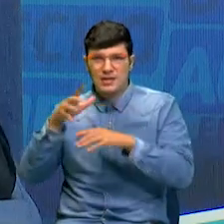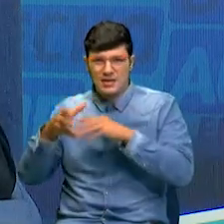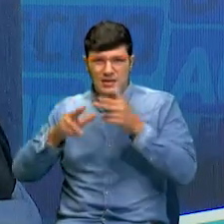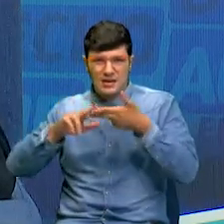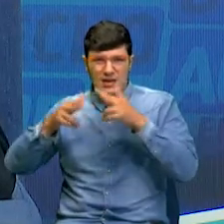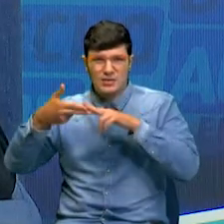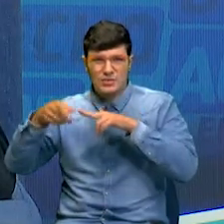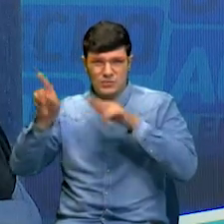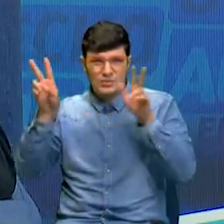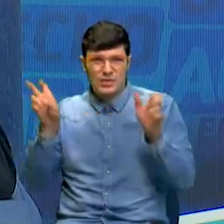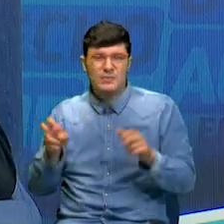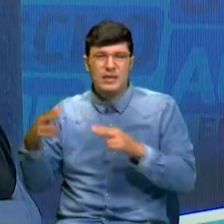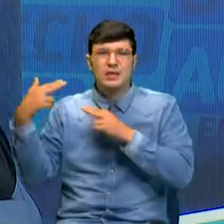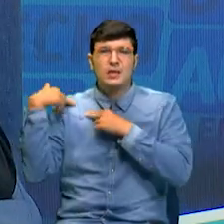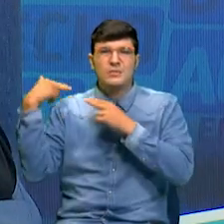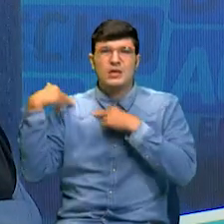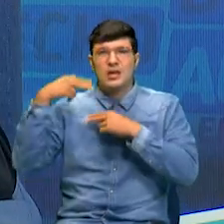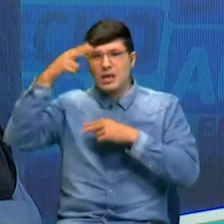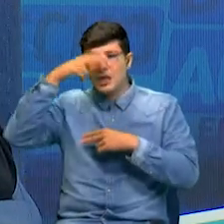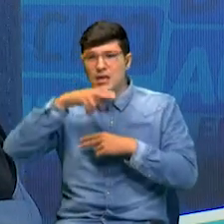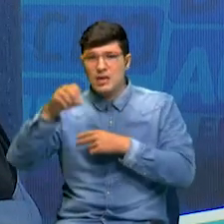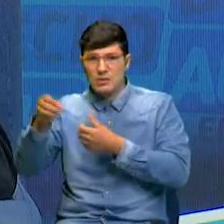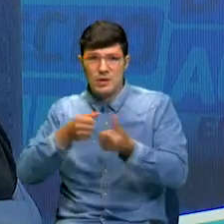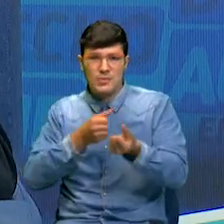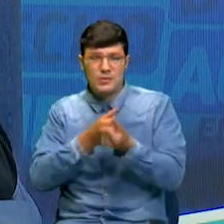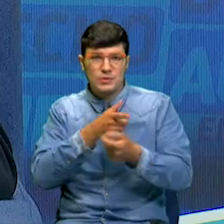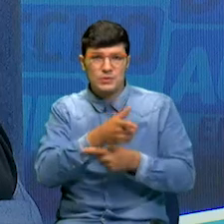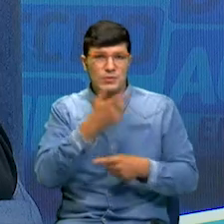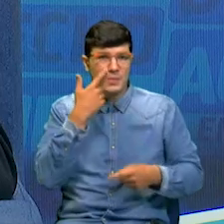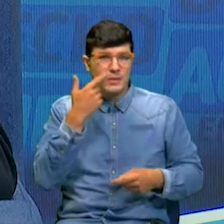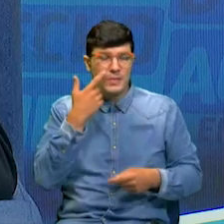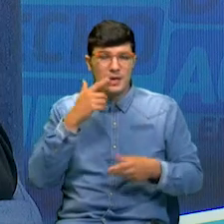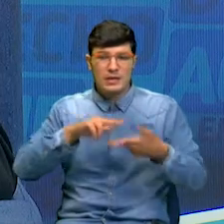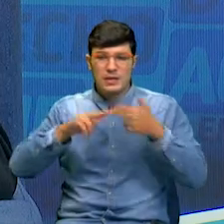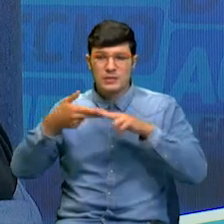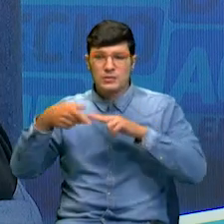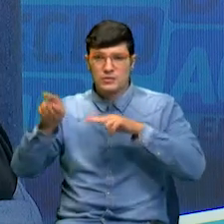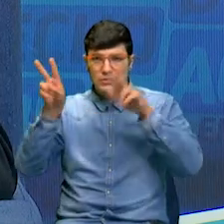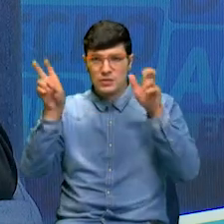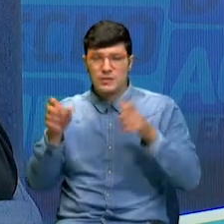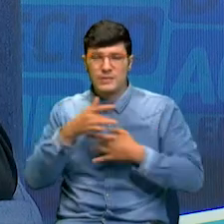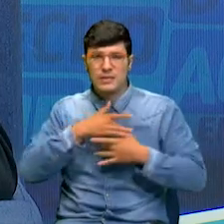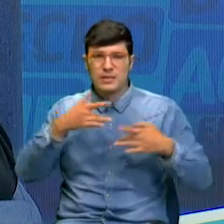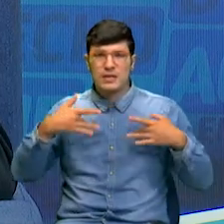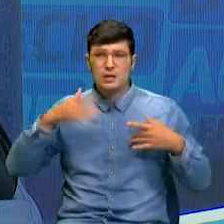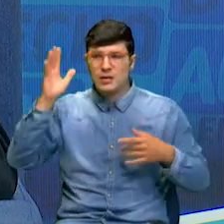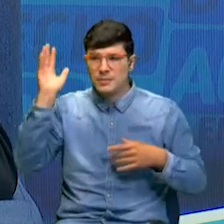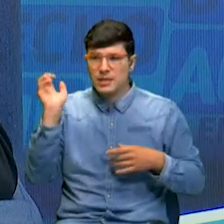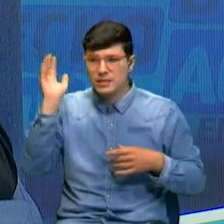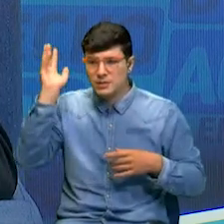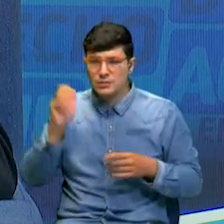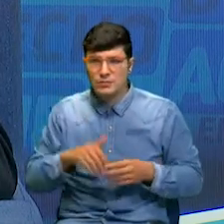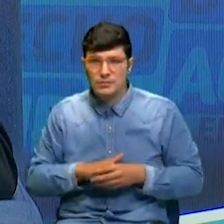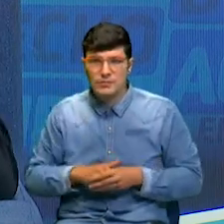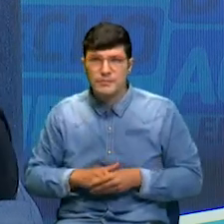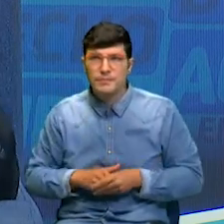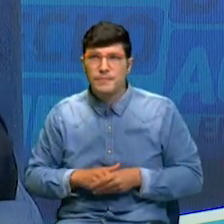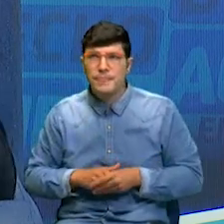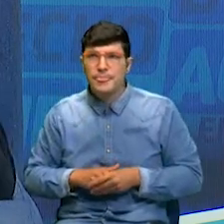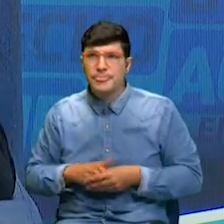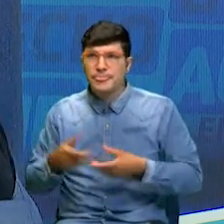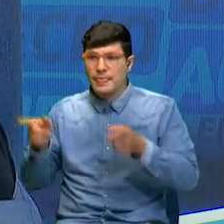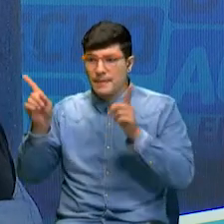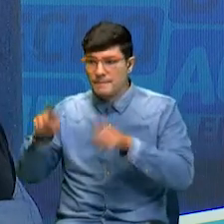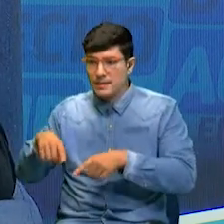de las responsabilidades de los hijos con los padres, respecto al tema de la salud y la pensión, ¿también